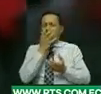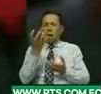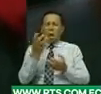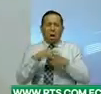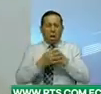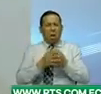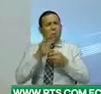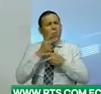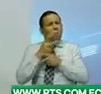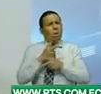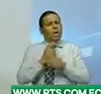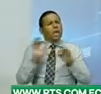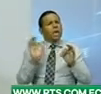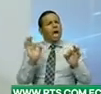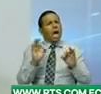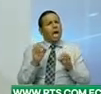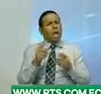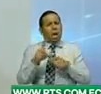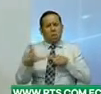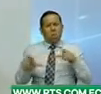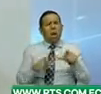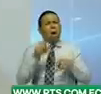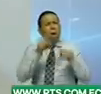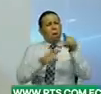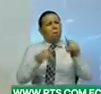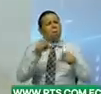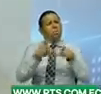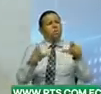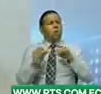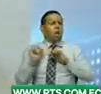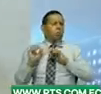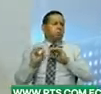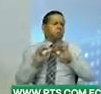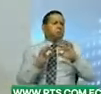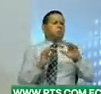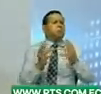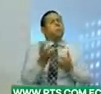parroquias. Un aumento del índice de